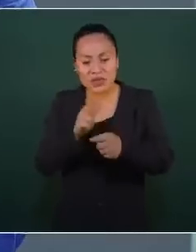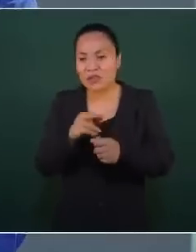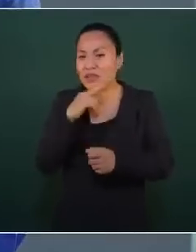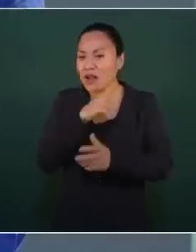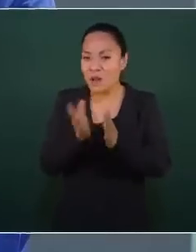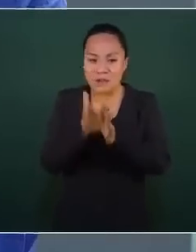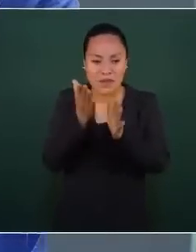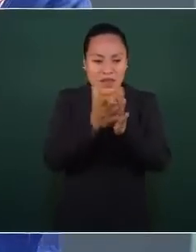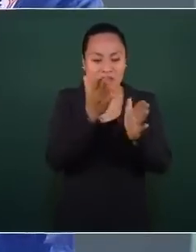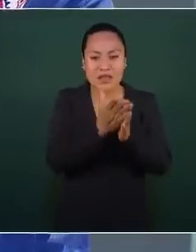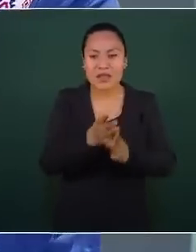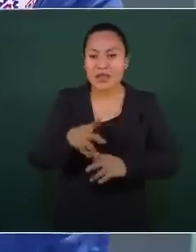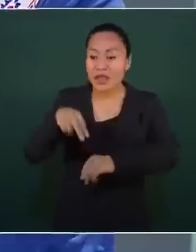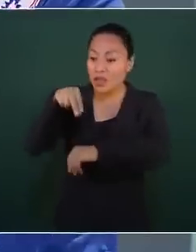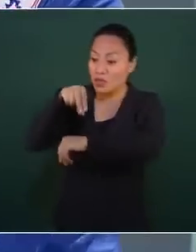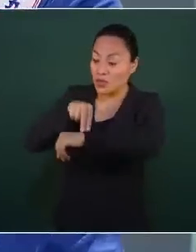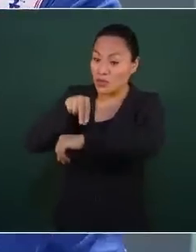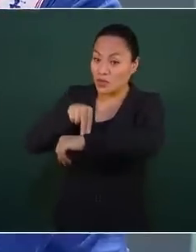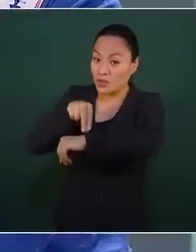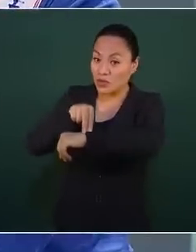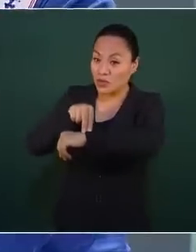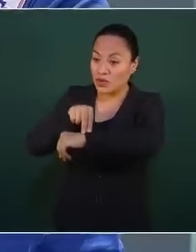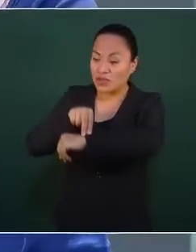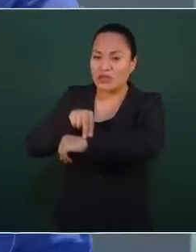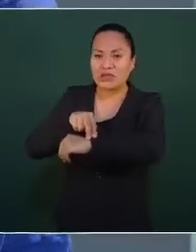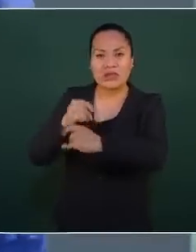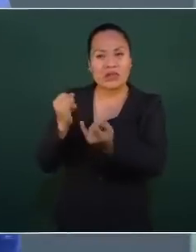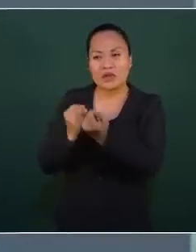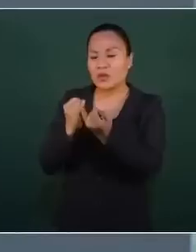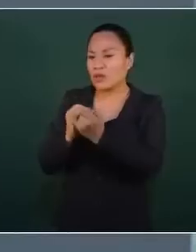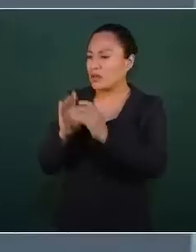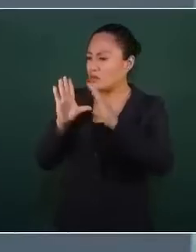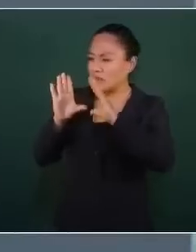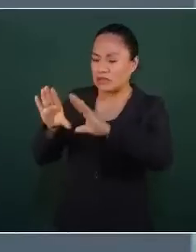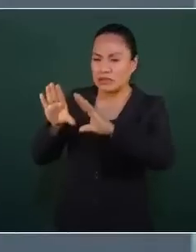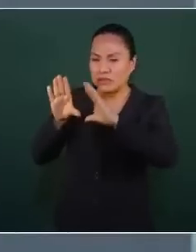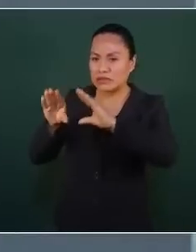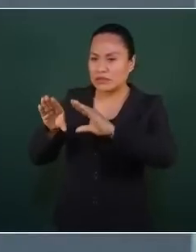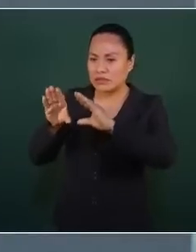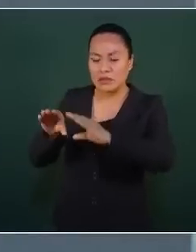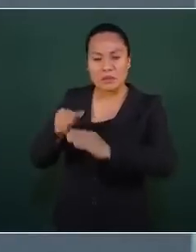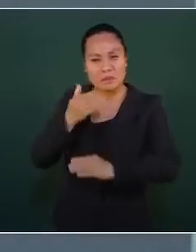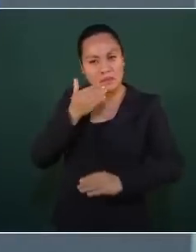ese es otro problema que heredamos: